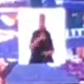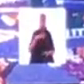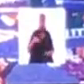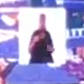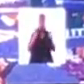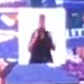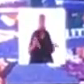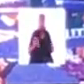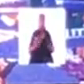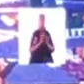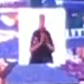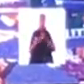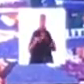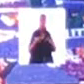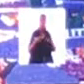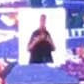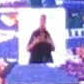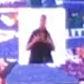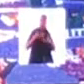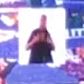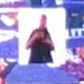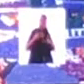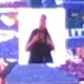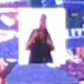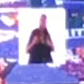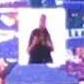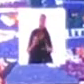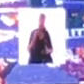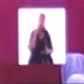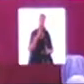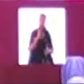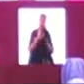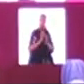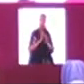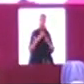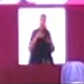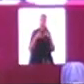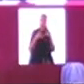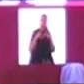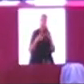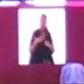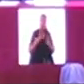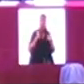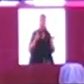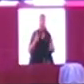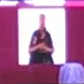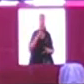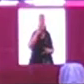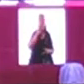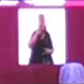estatal refirió que para lograr un desarrollo económico más justo, su gobierno impulsa 4 ejes tractores: campo,